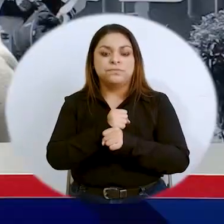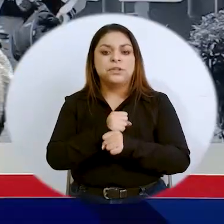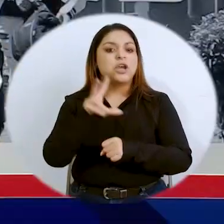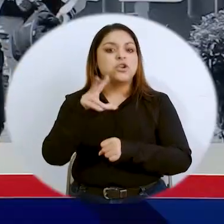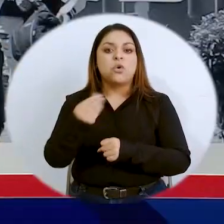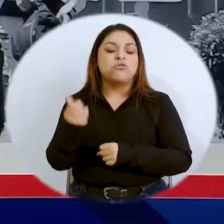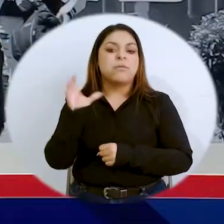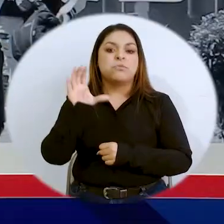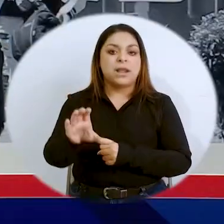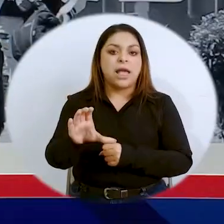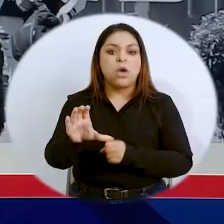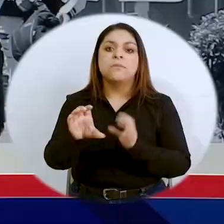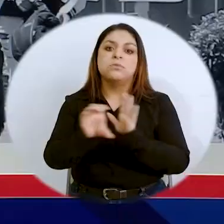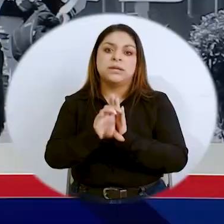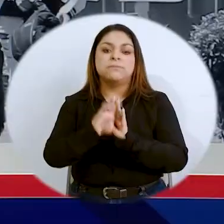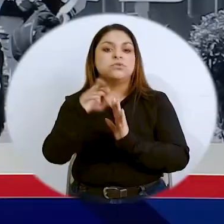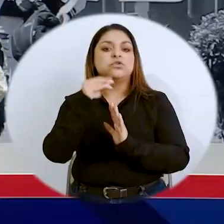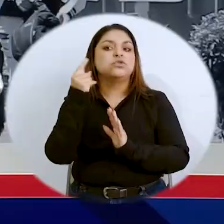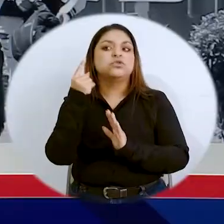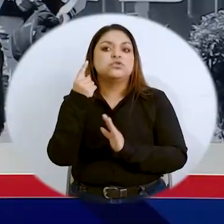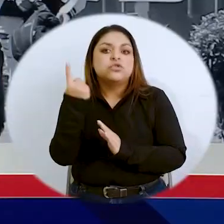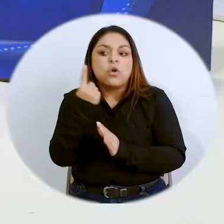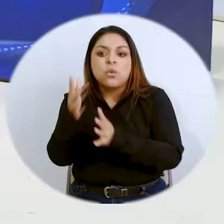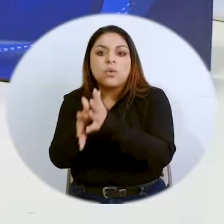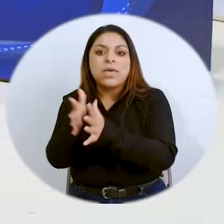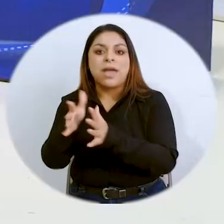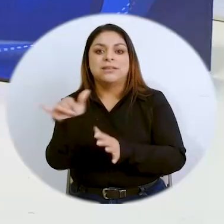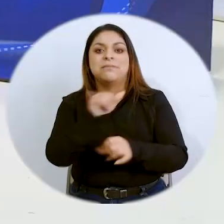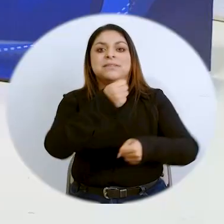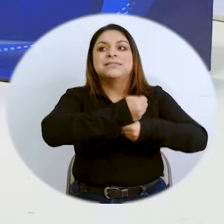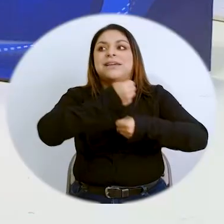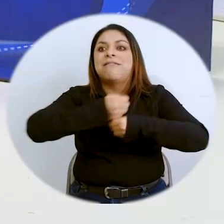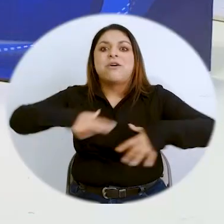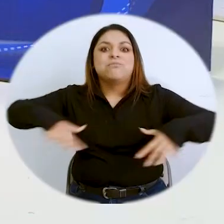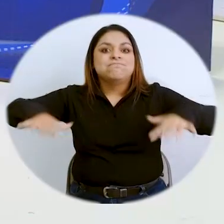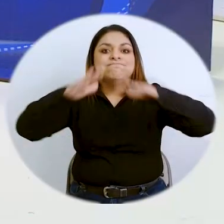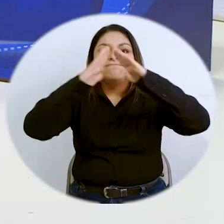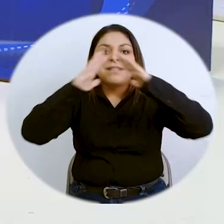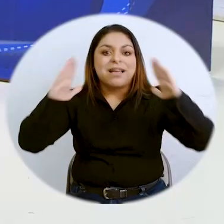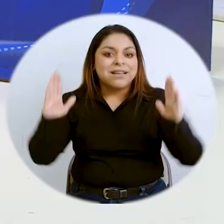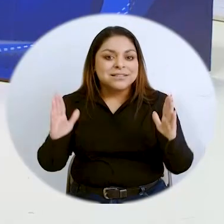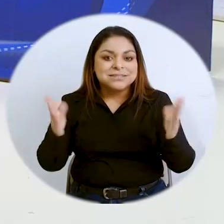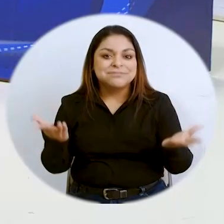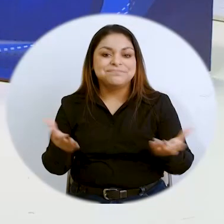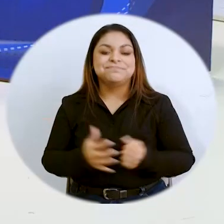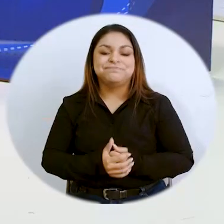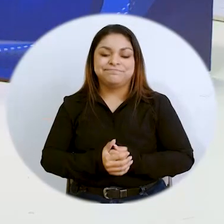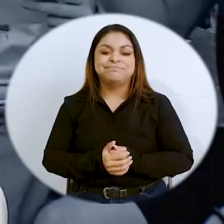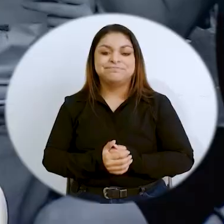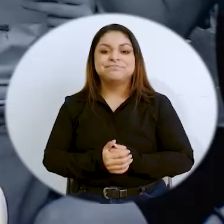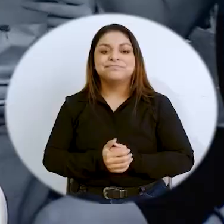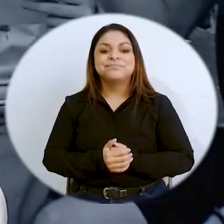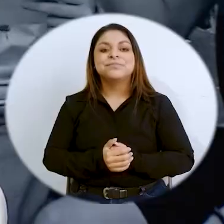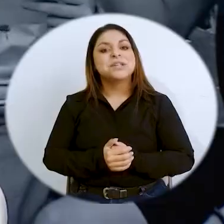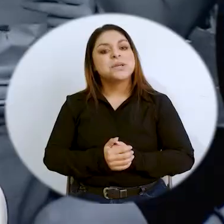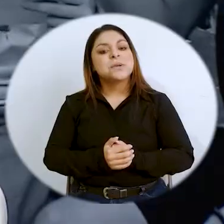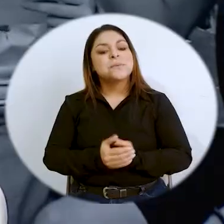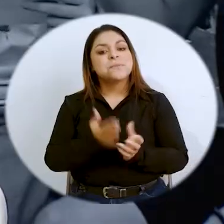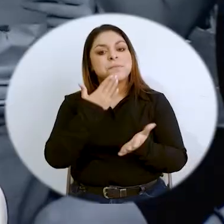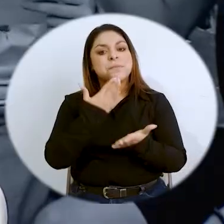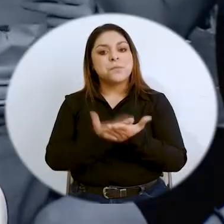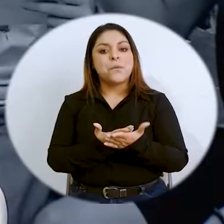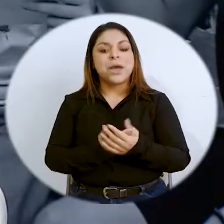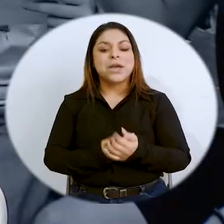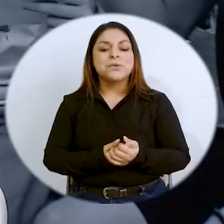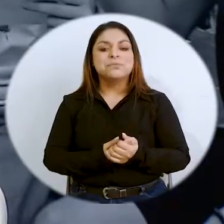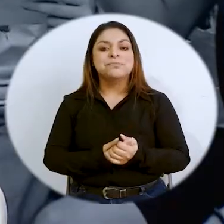solo cuidado, sino todas esas tareas cotidianas. Exacto. El tema estrella, que fue estrella en la